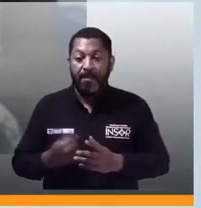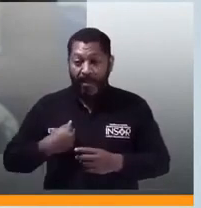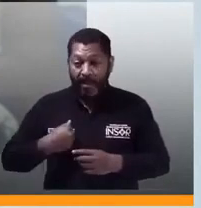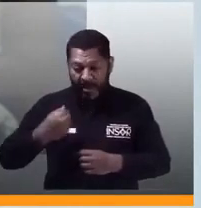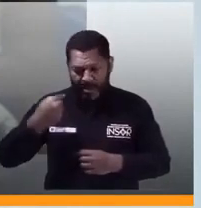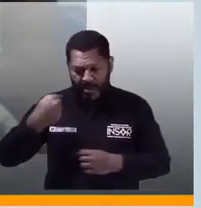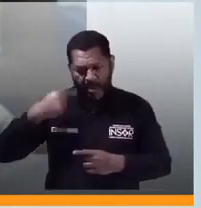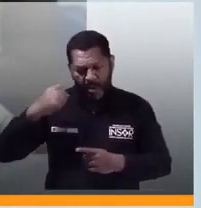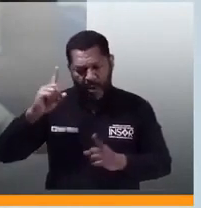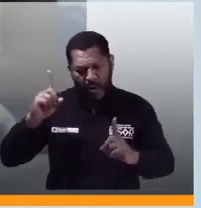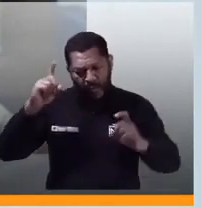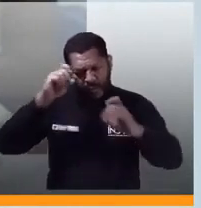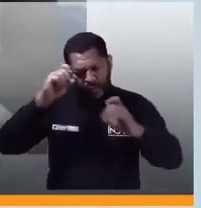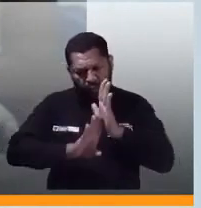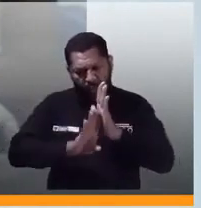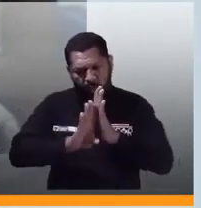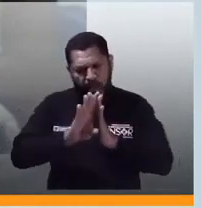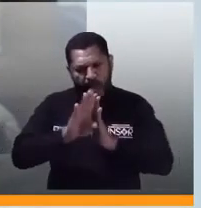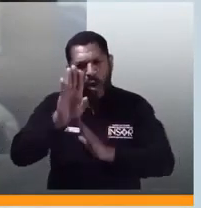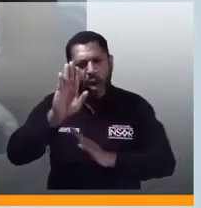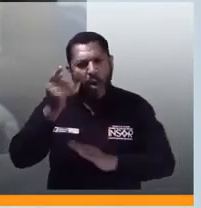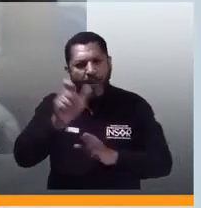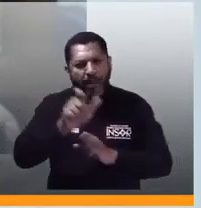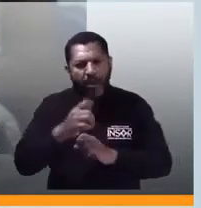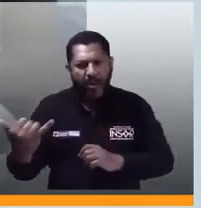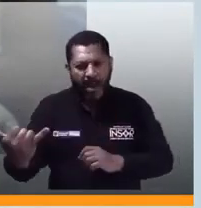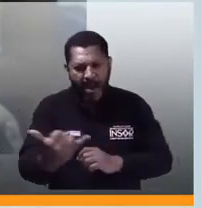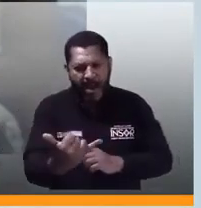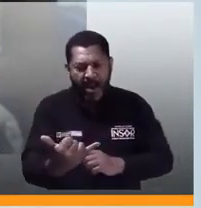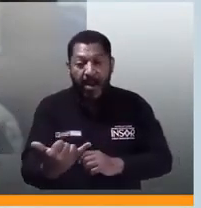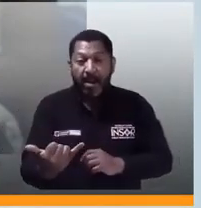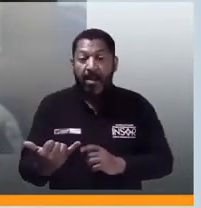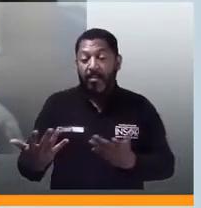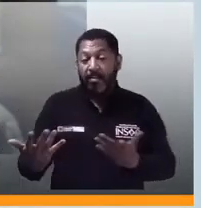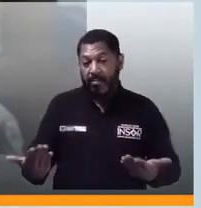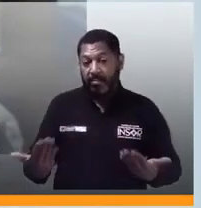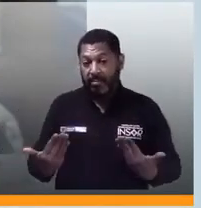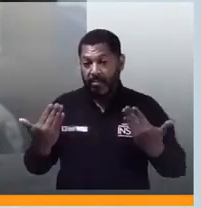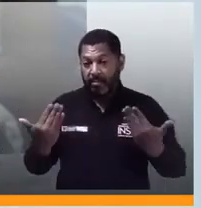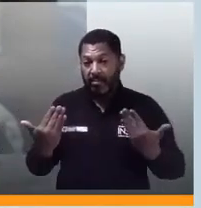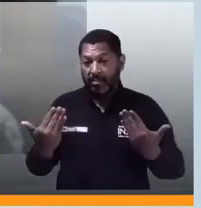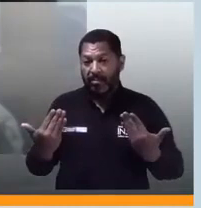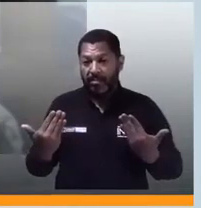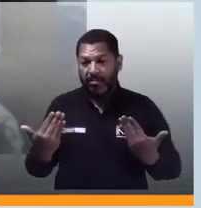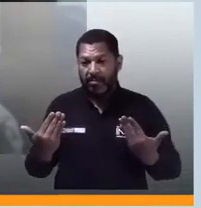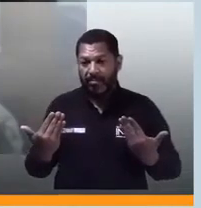desarrollo del potencial humano, pues tenemos que ubicarnos o